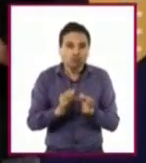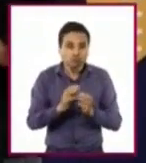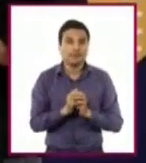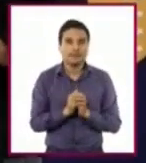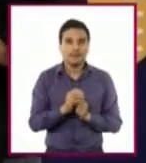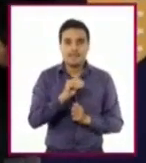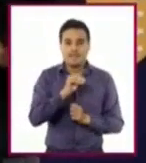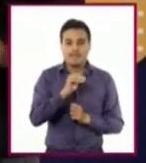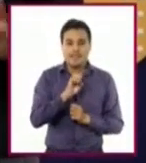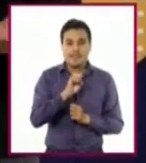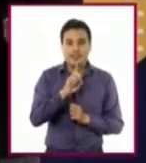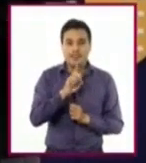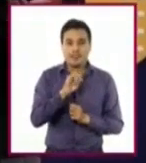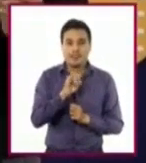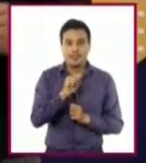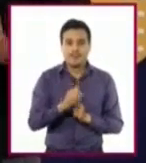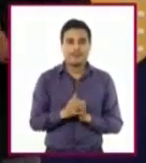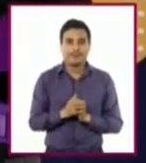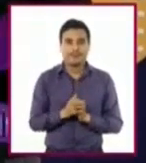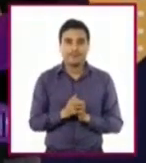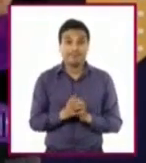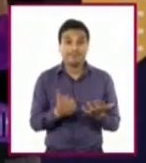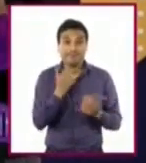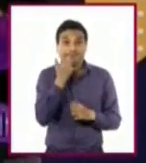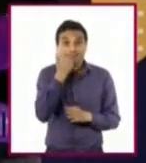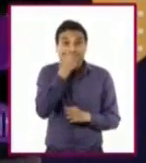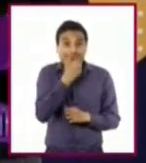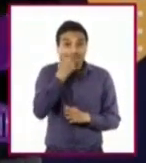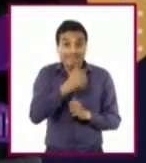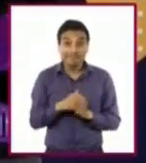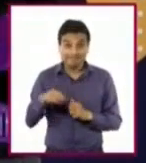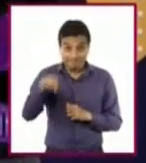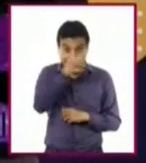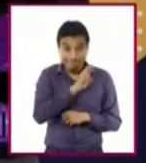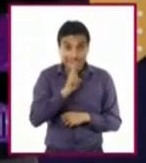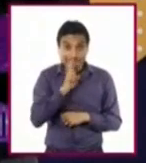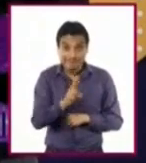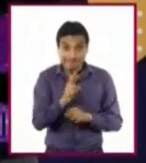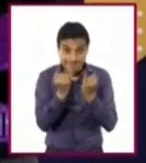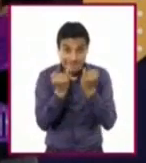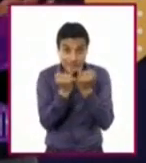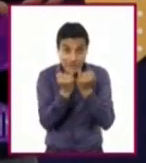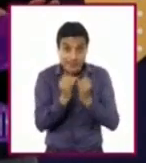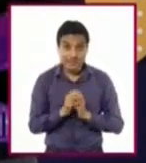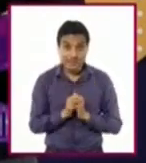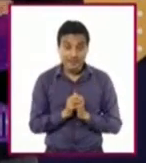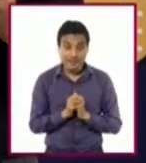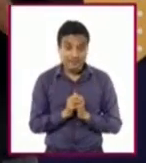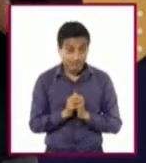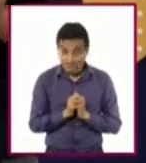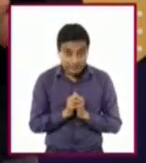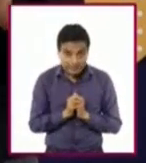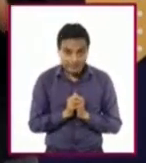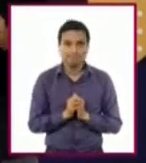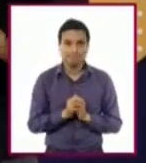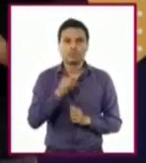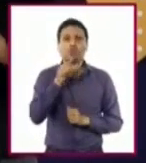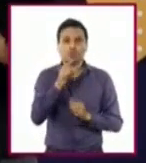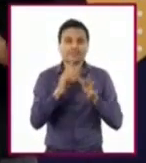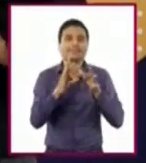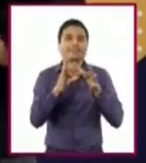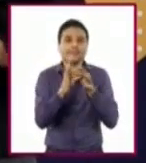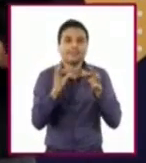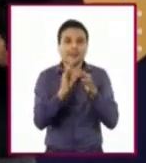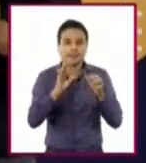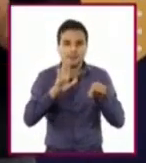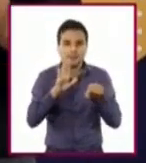media aritmética alumnas y alumnos coincidió con su respuesta si no fue así argumenta en el porqué